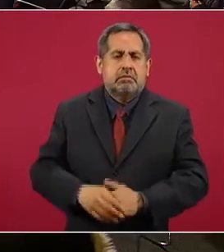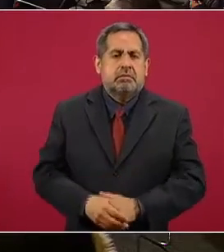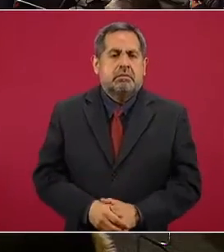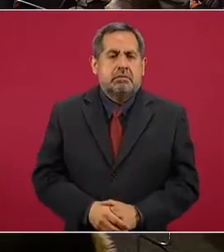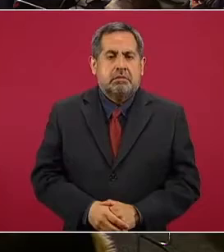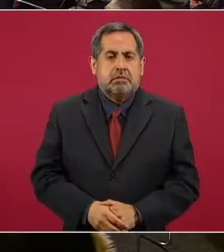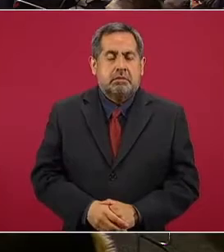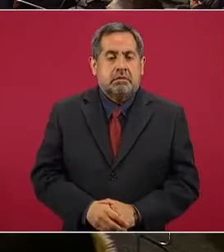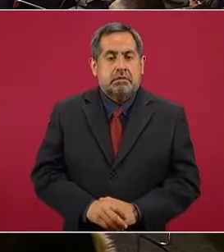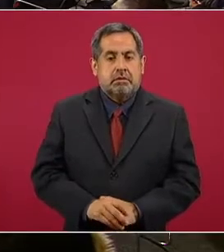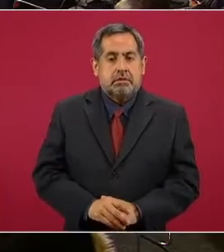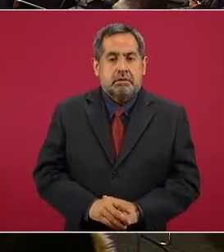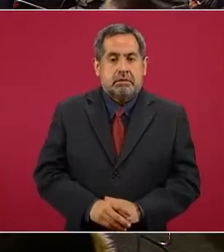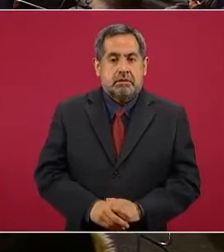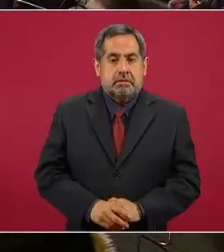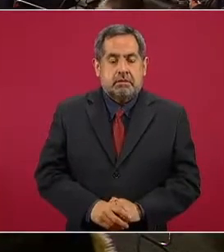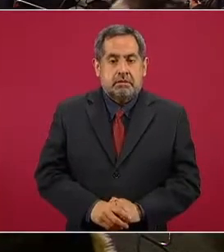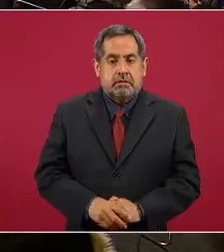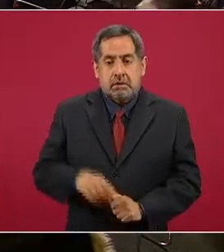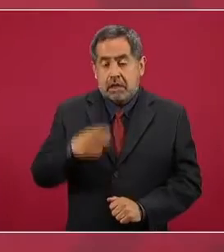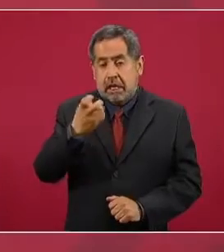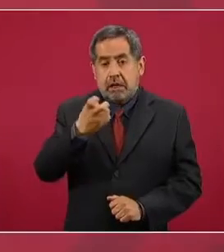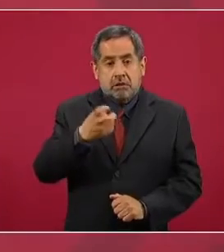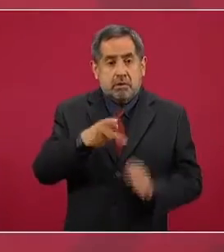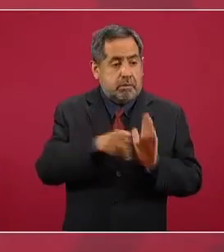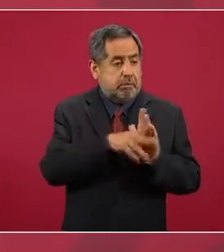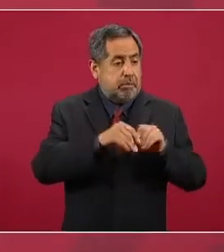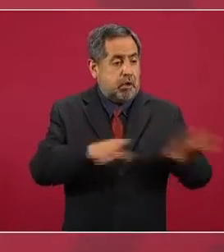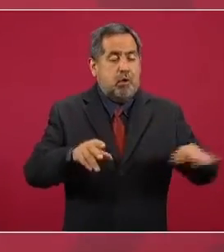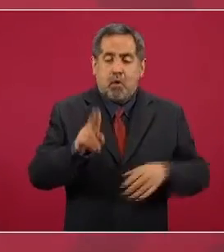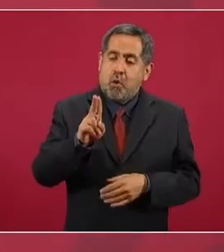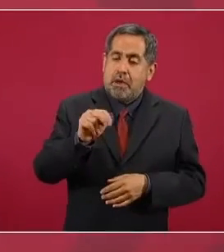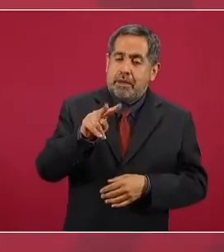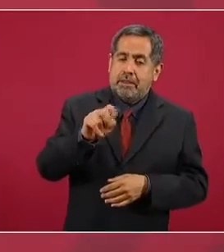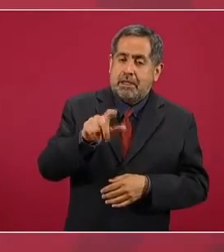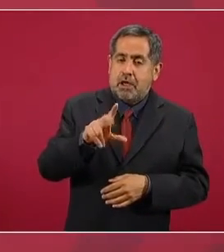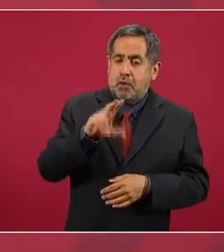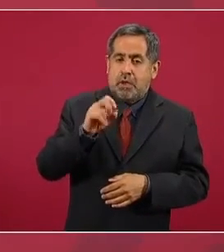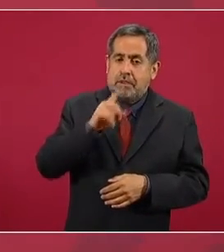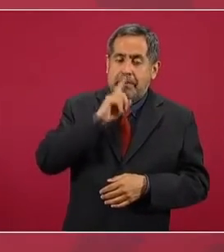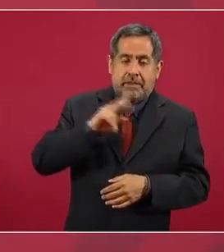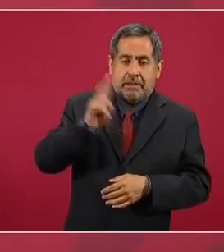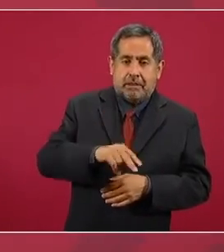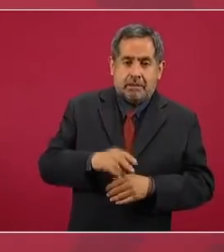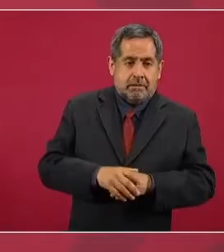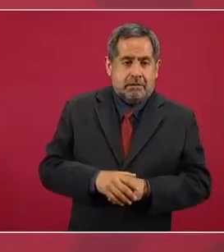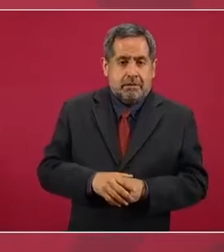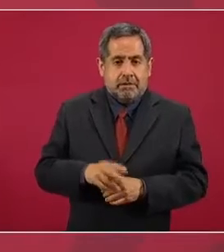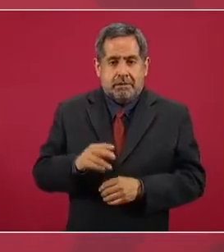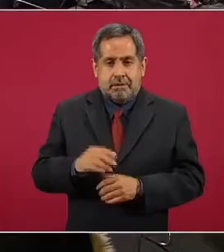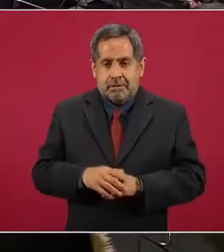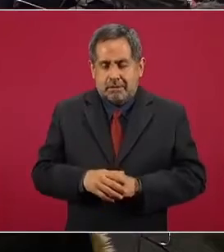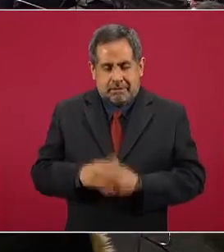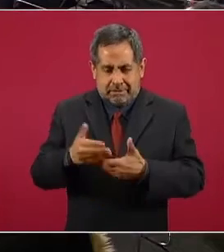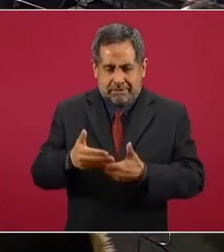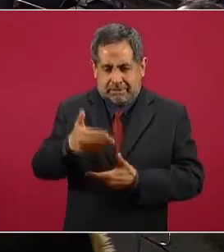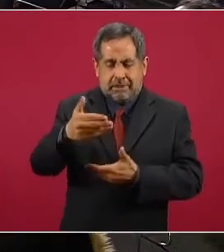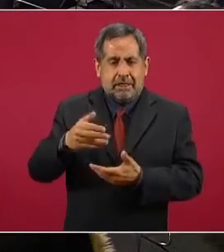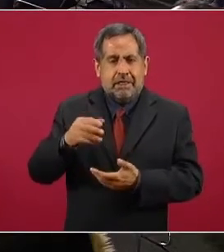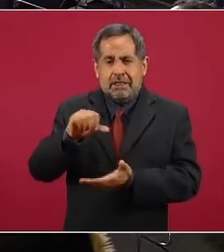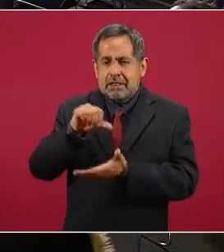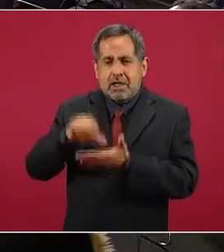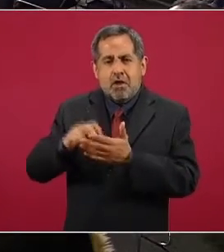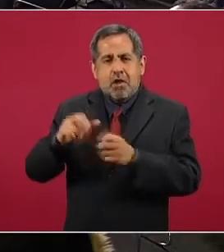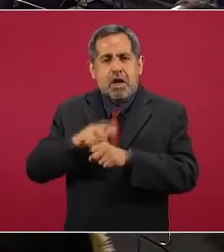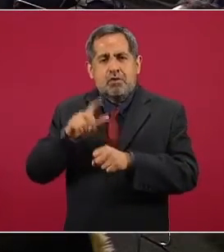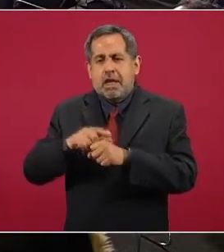Pues eso es lo que apareció en el Universal, pero no es cierto. Está el documento del Centro Nacional de Inteligencia. Sí,